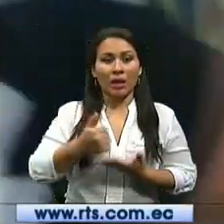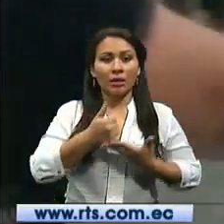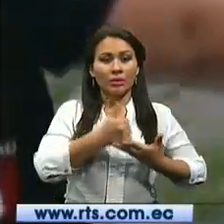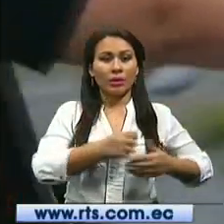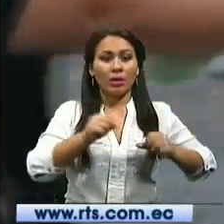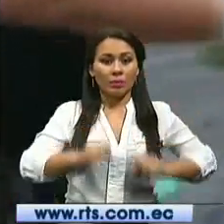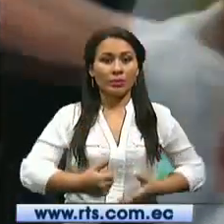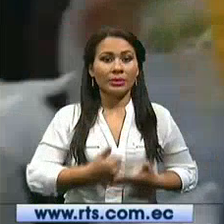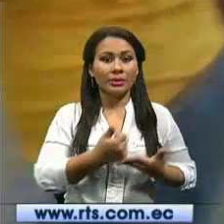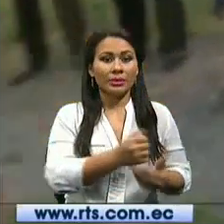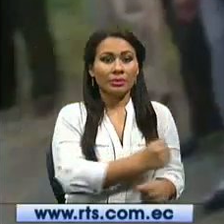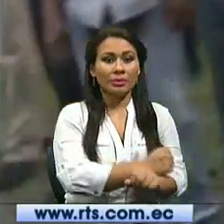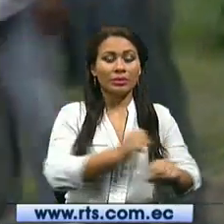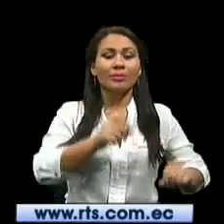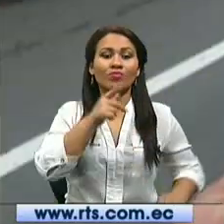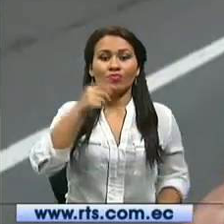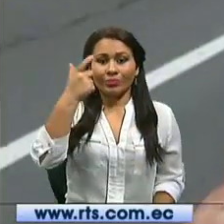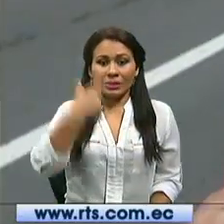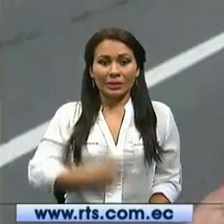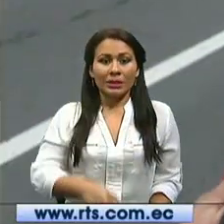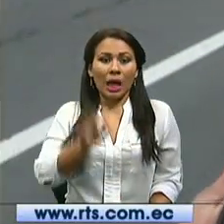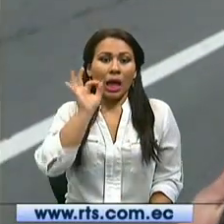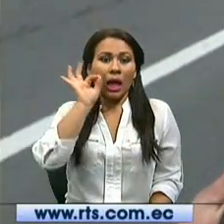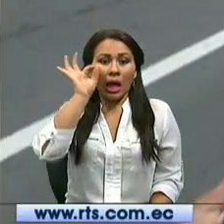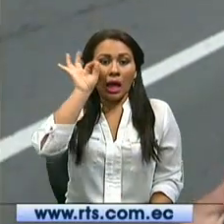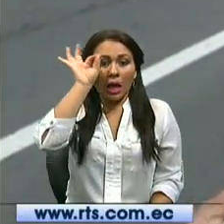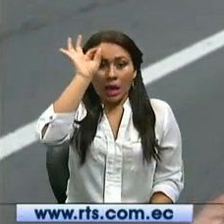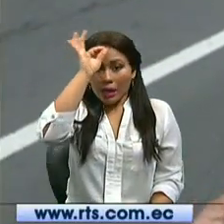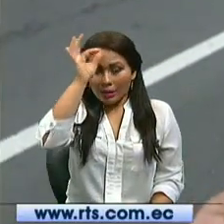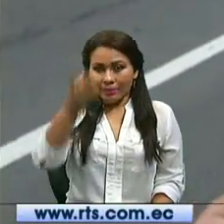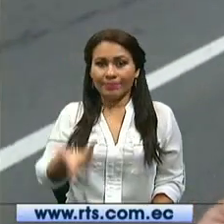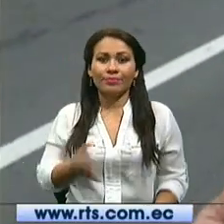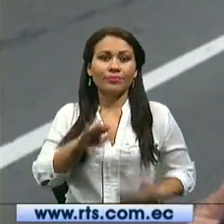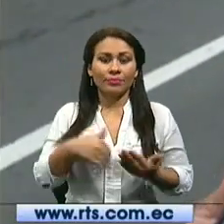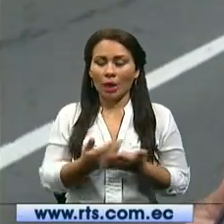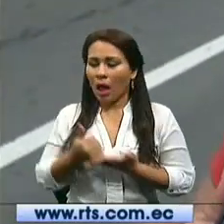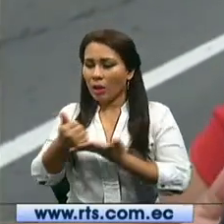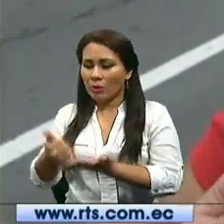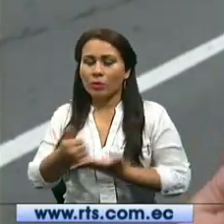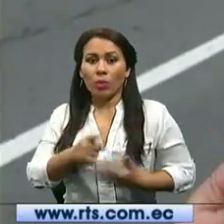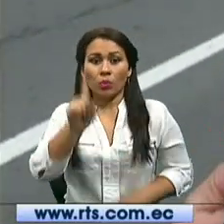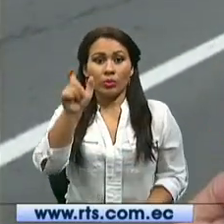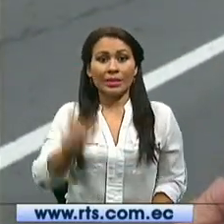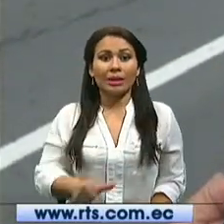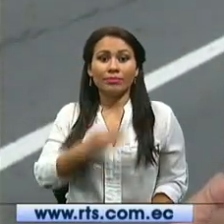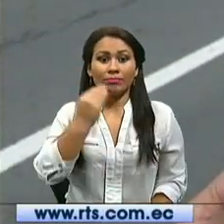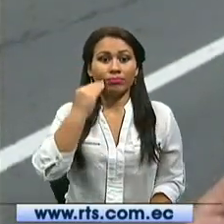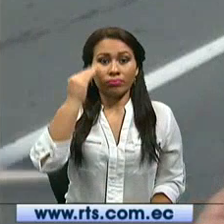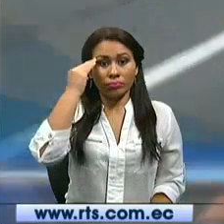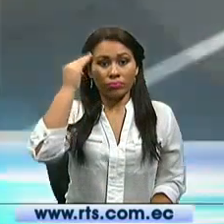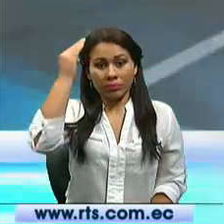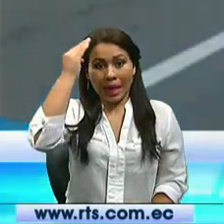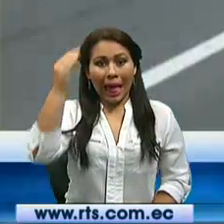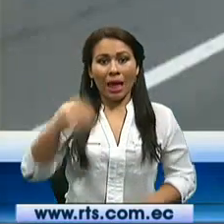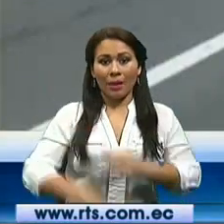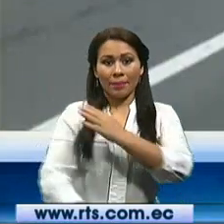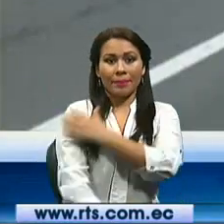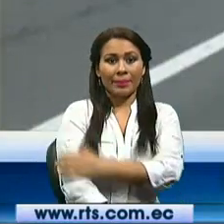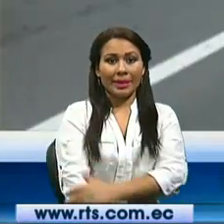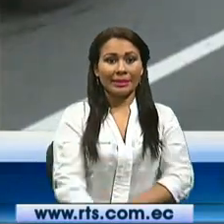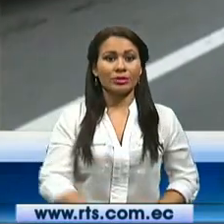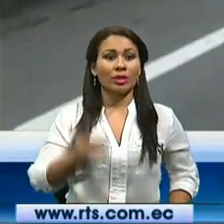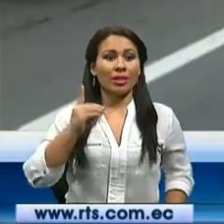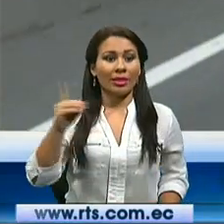socorrer a quienes presentaban heridas. Una señora de tercera edad salió con cortes en el brazo derecho, creo que era. Una señora en